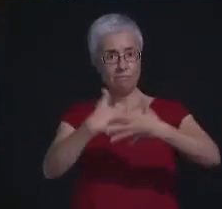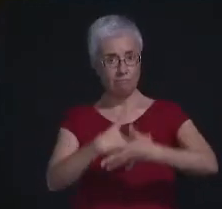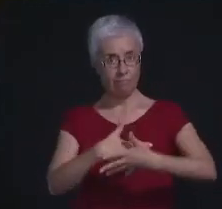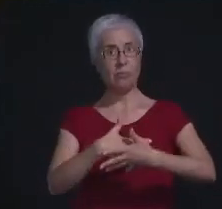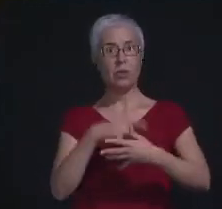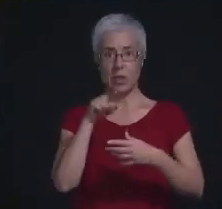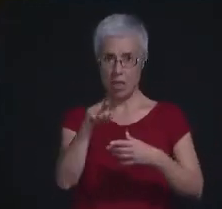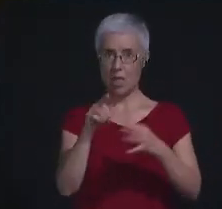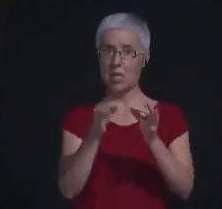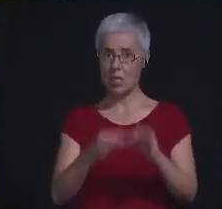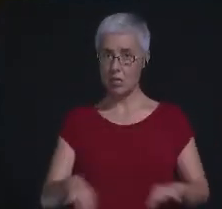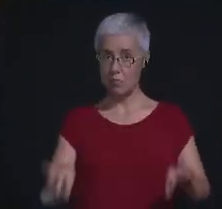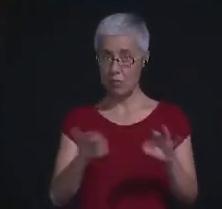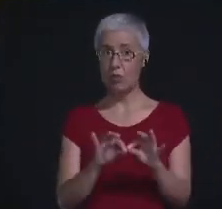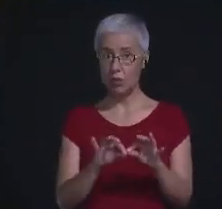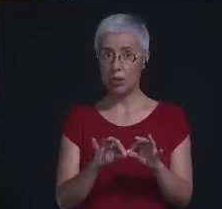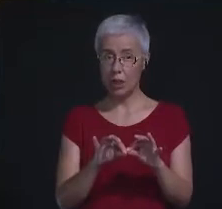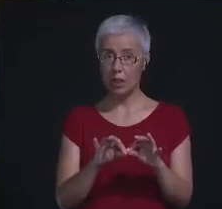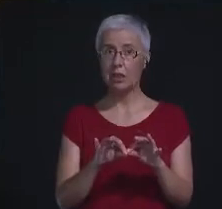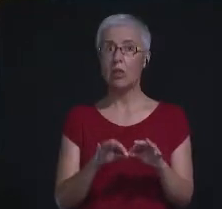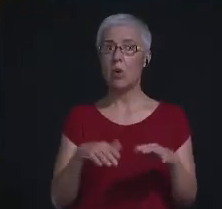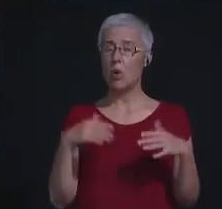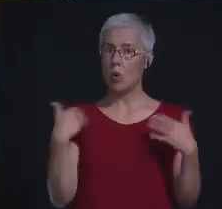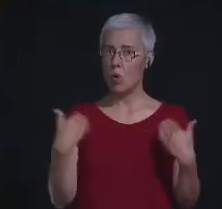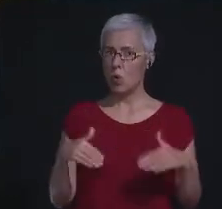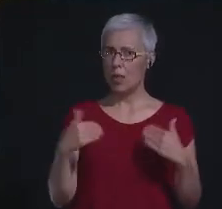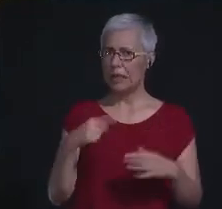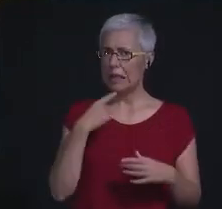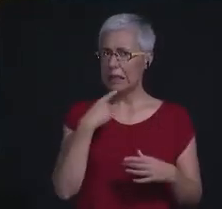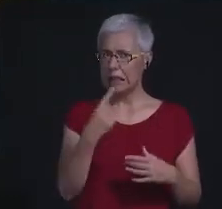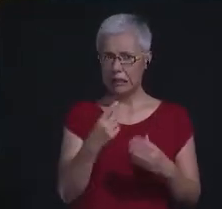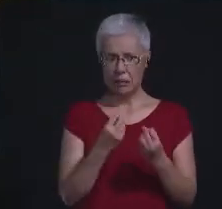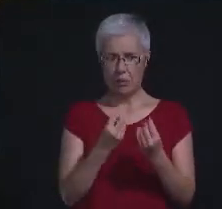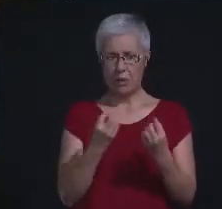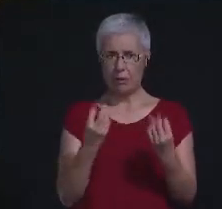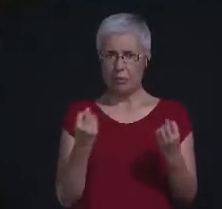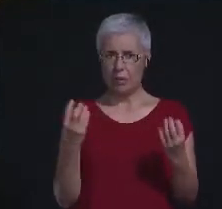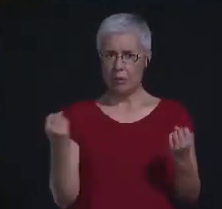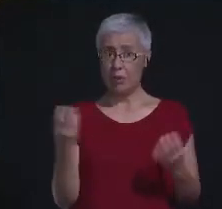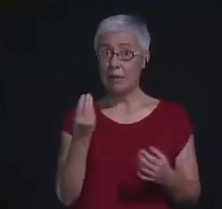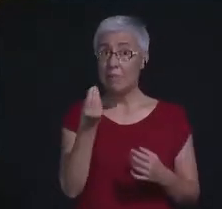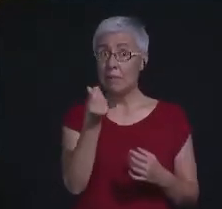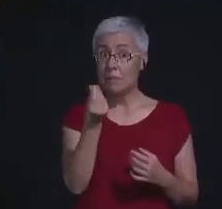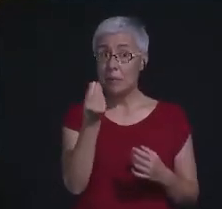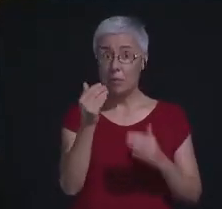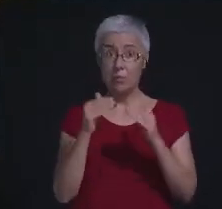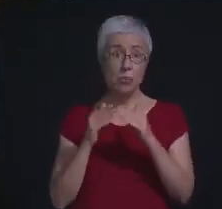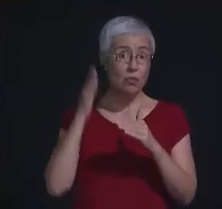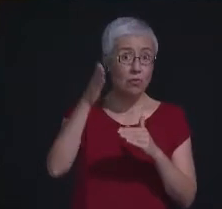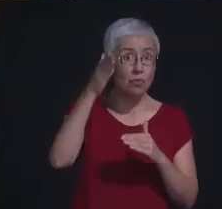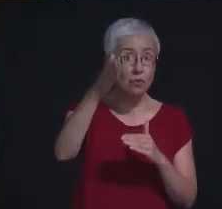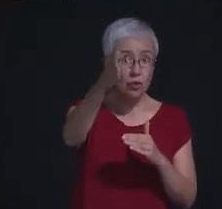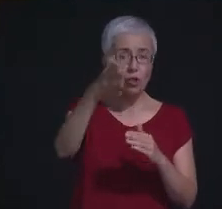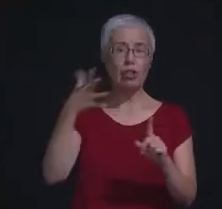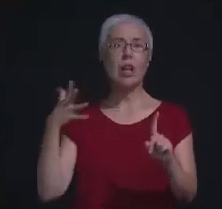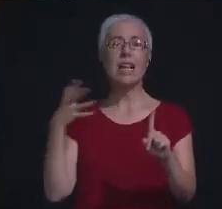Goldman y con BlackRock ya nos hablaron de billions, y en algún caso trillions, que se van a destinar para